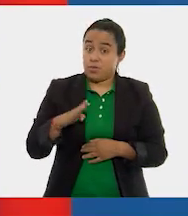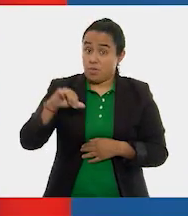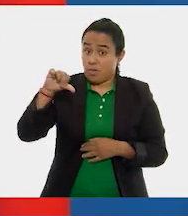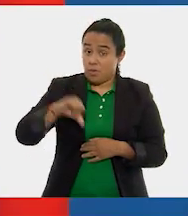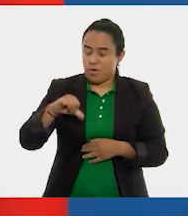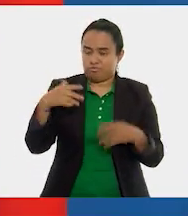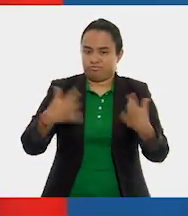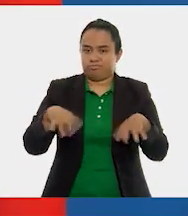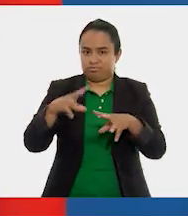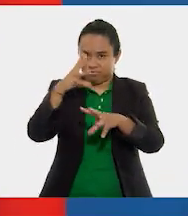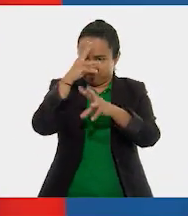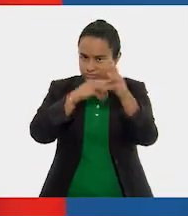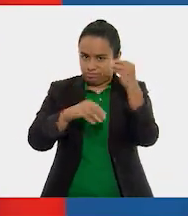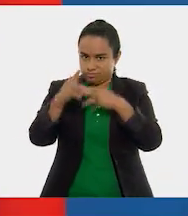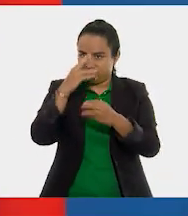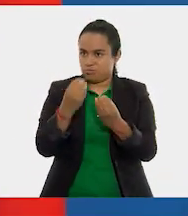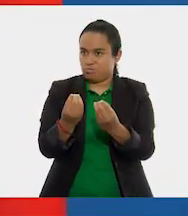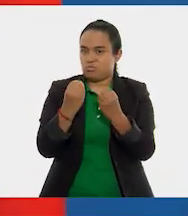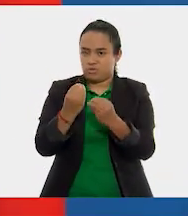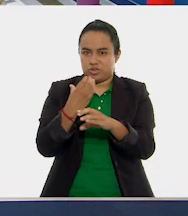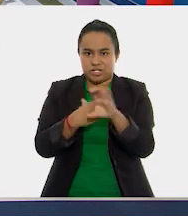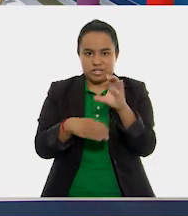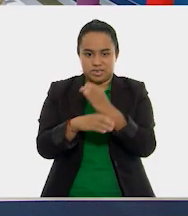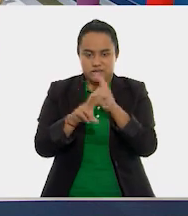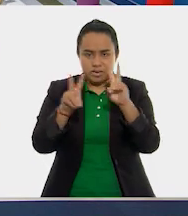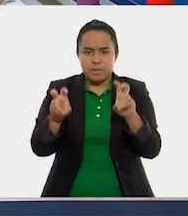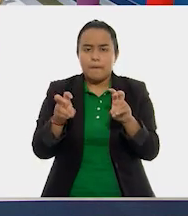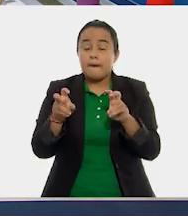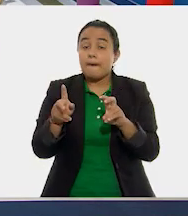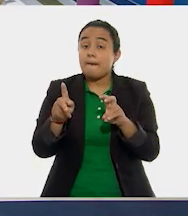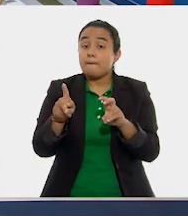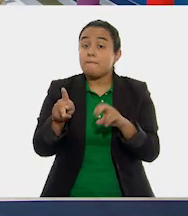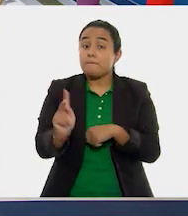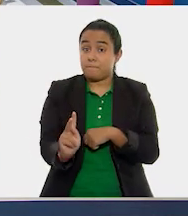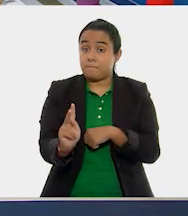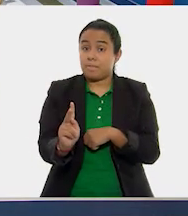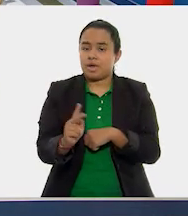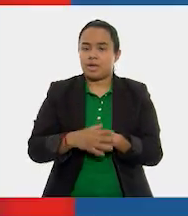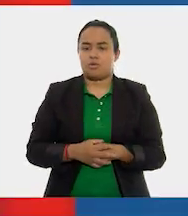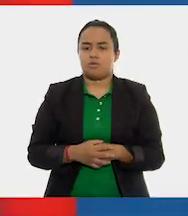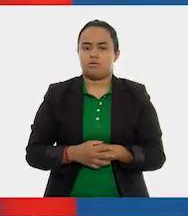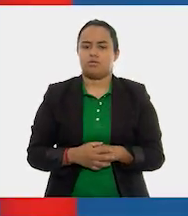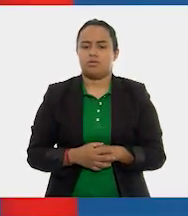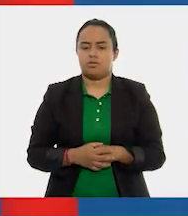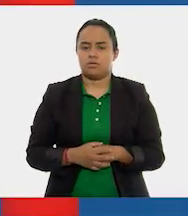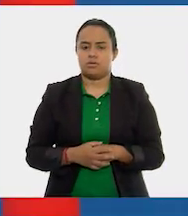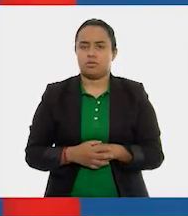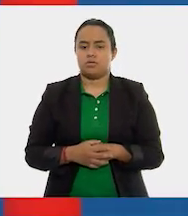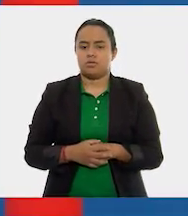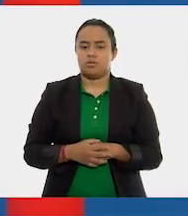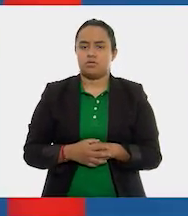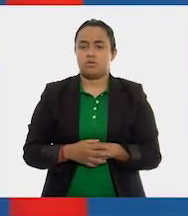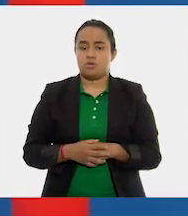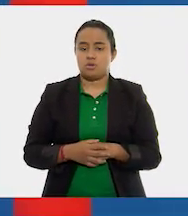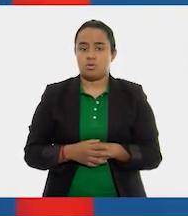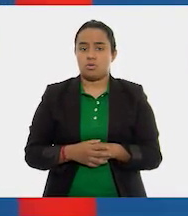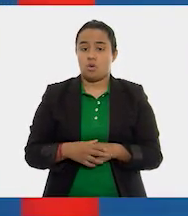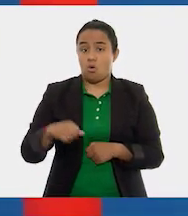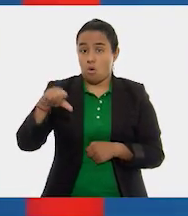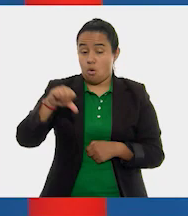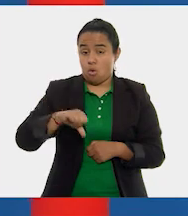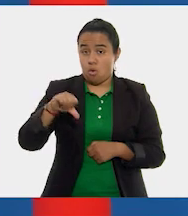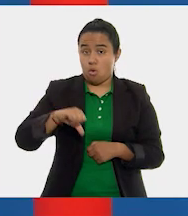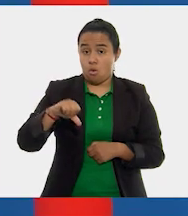de hoy hemos aprendido mucho sobre este tema, pero hoy no vamos a